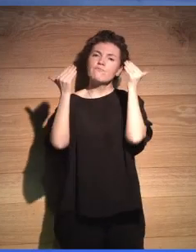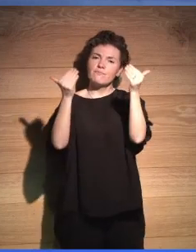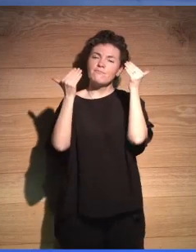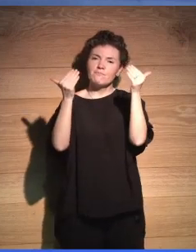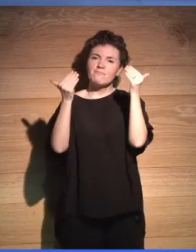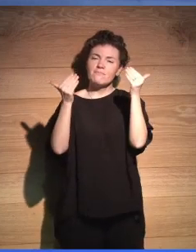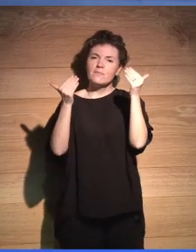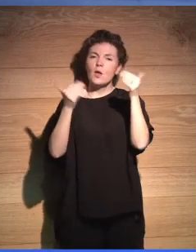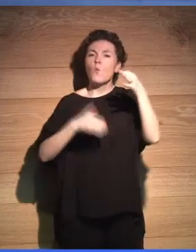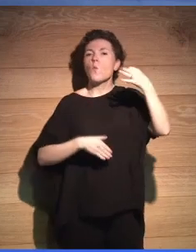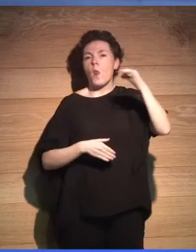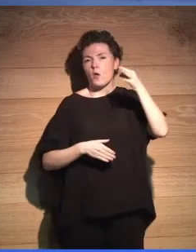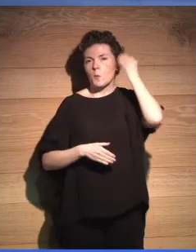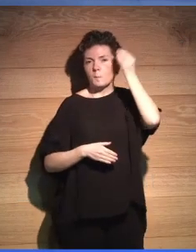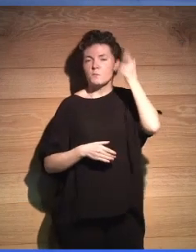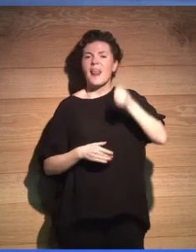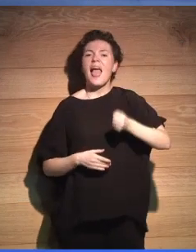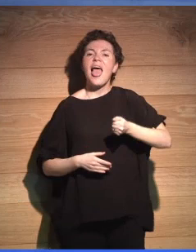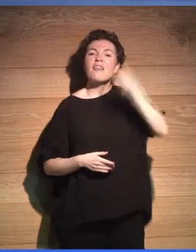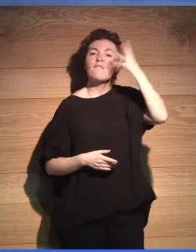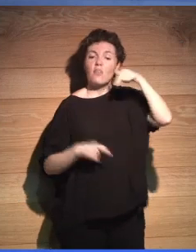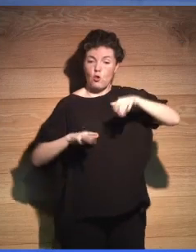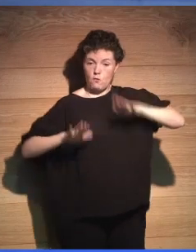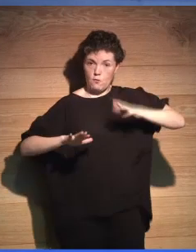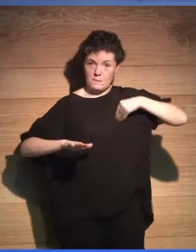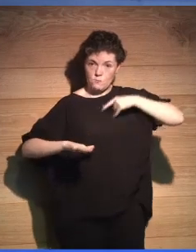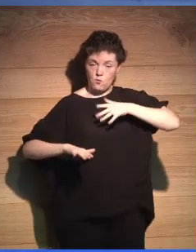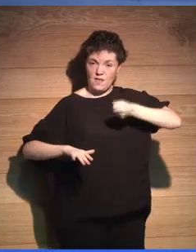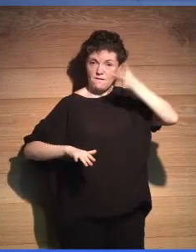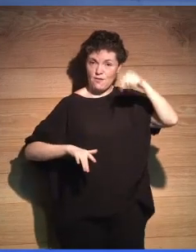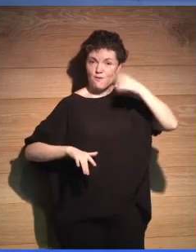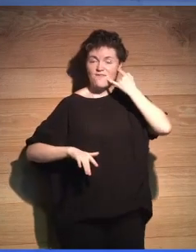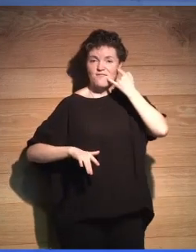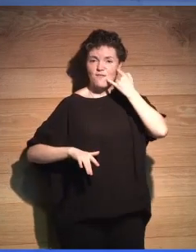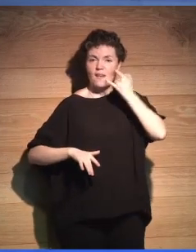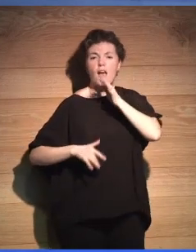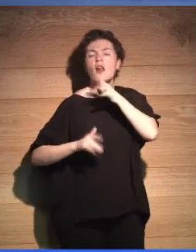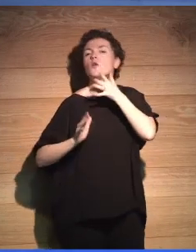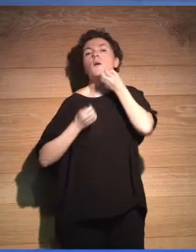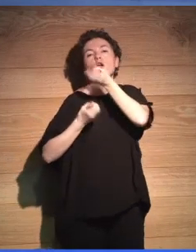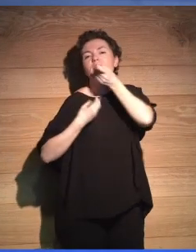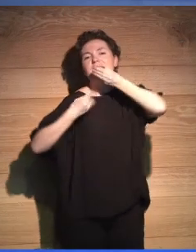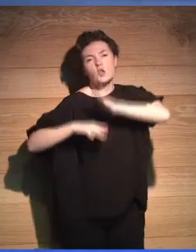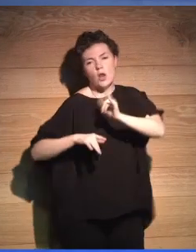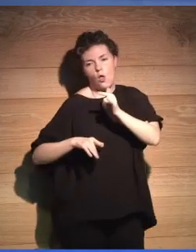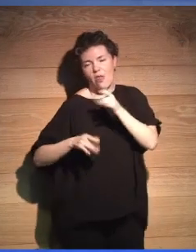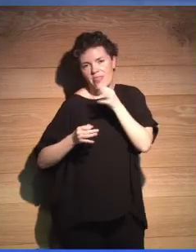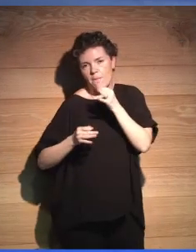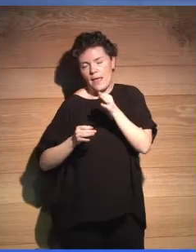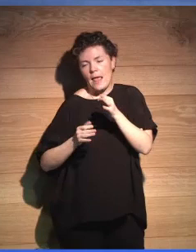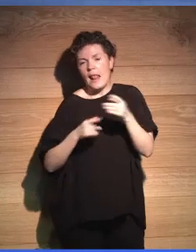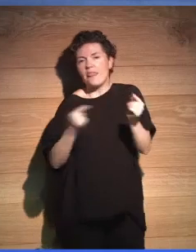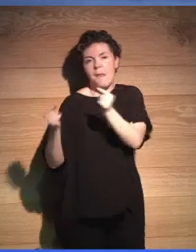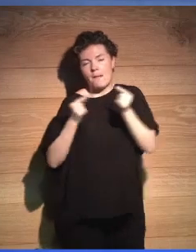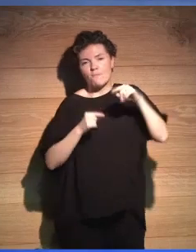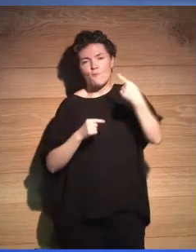creo que un homenaje único al edificio en el que estamos ahora. Y no les voy a contar ahora la historia, para eso tenemos luego el debate,